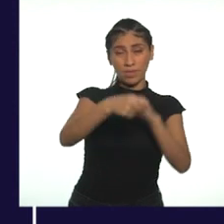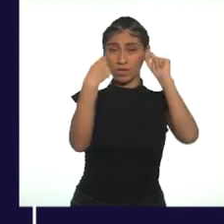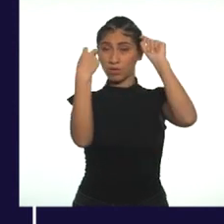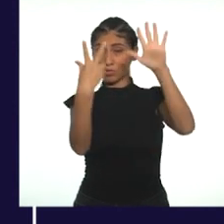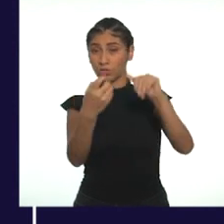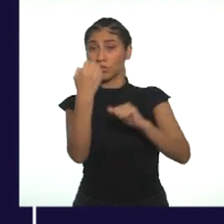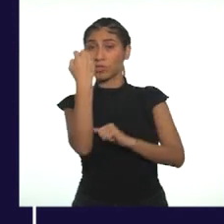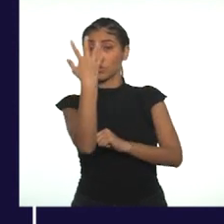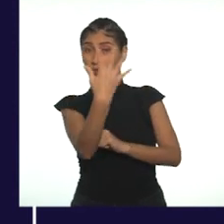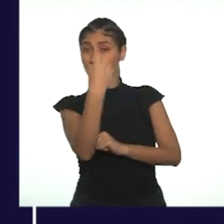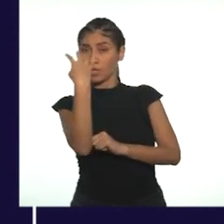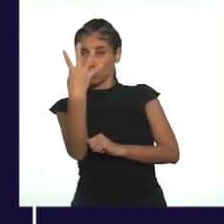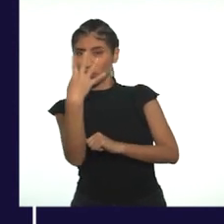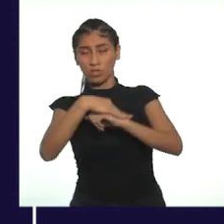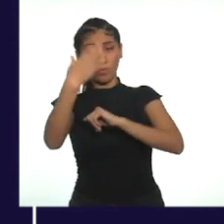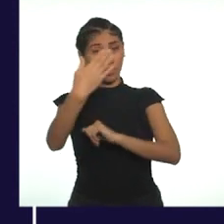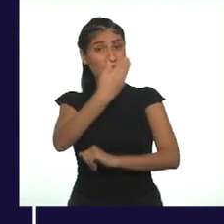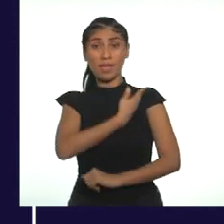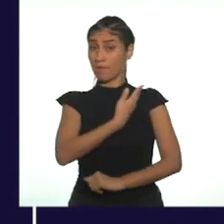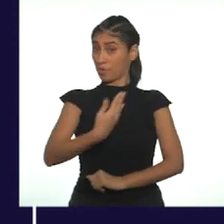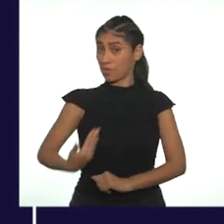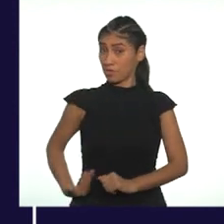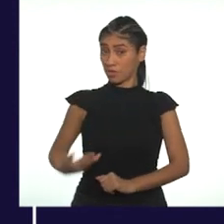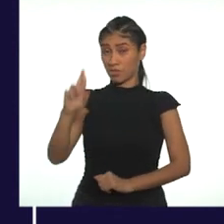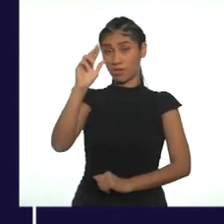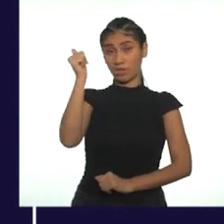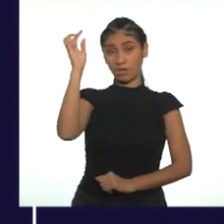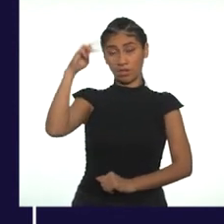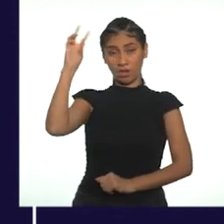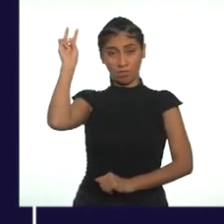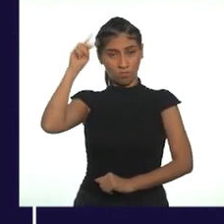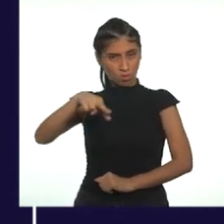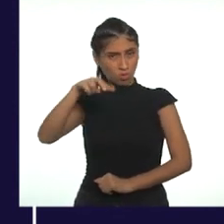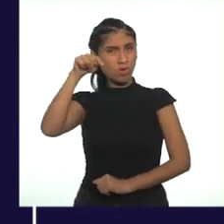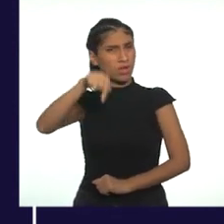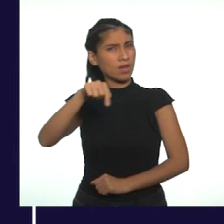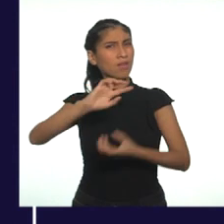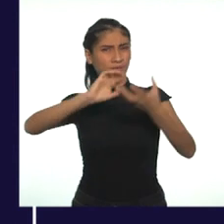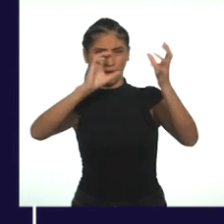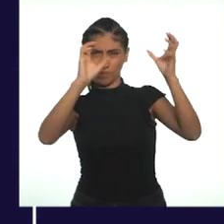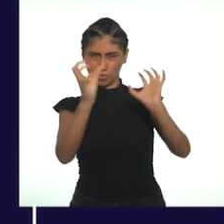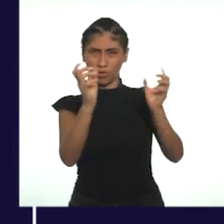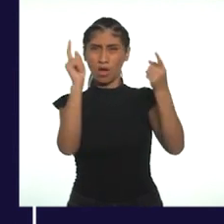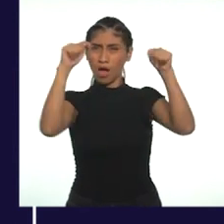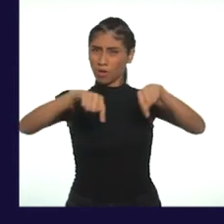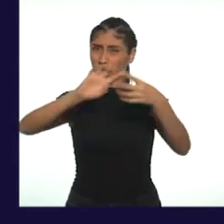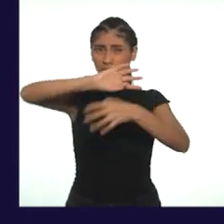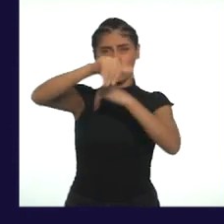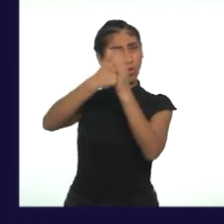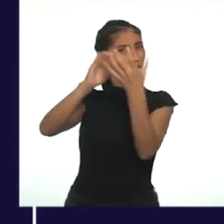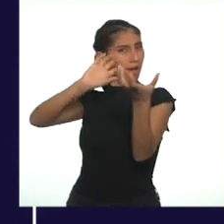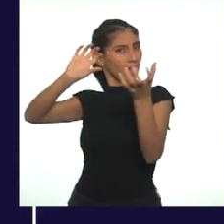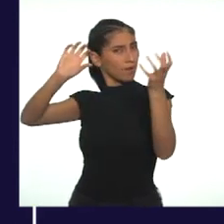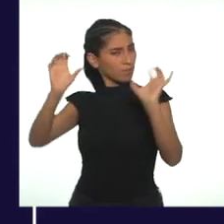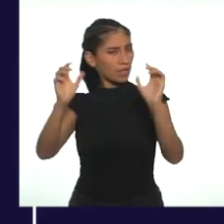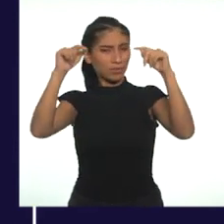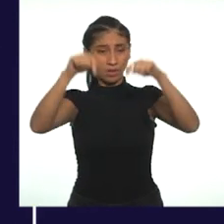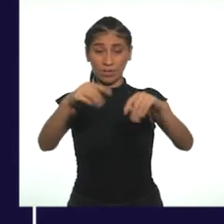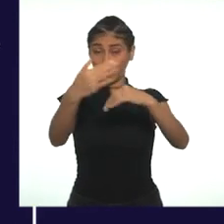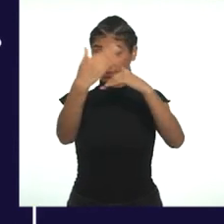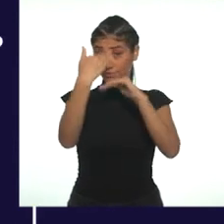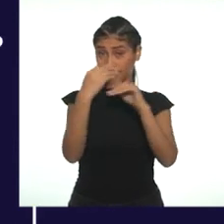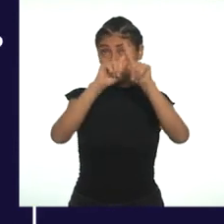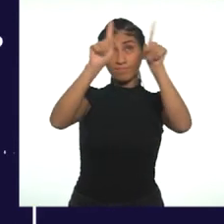1854, cuando el presidente Ramón Castilla abolió la esclavitud. En la actualidad, las cosas han cambiado. En